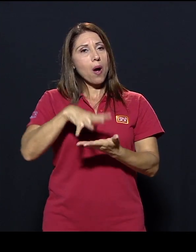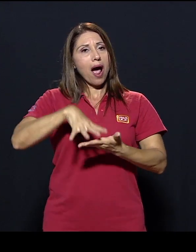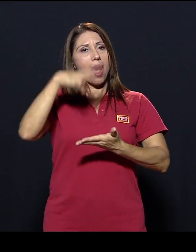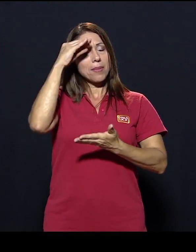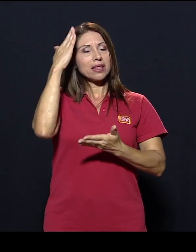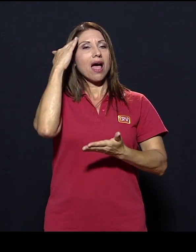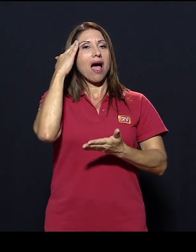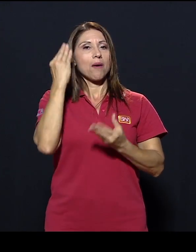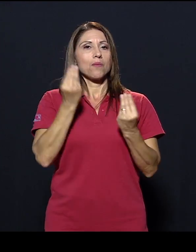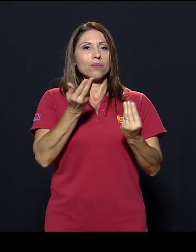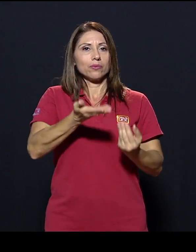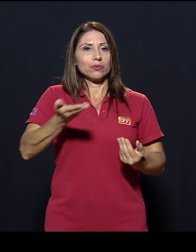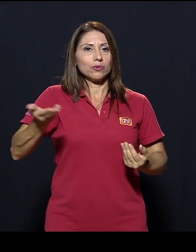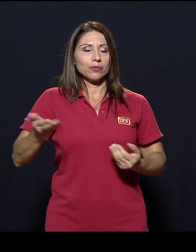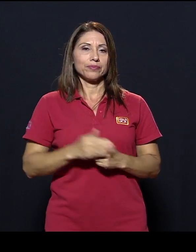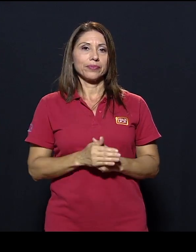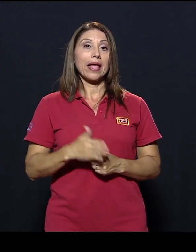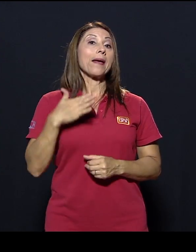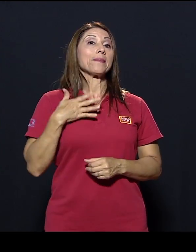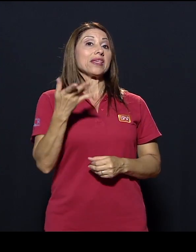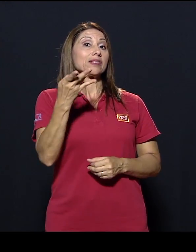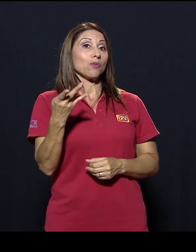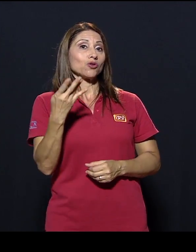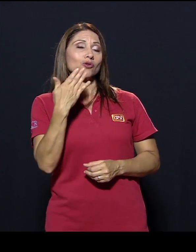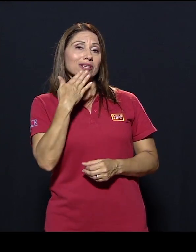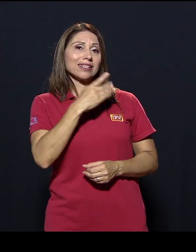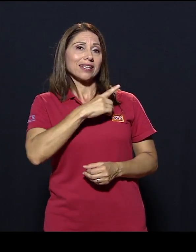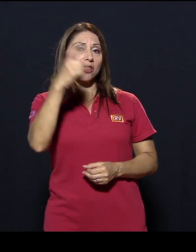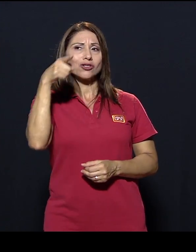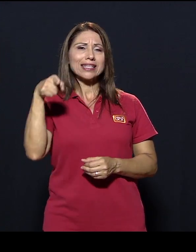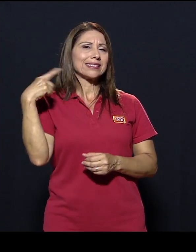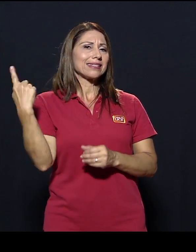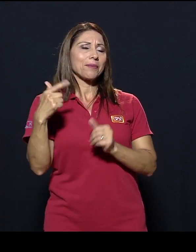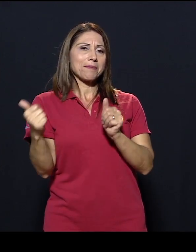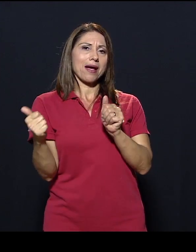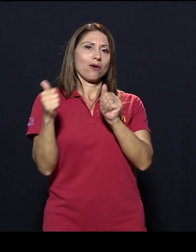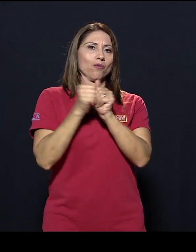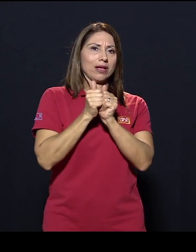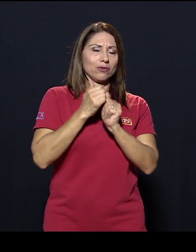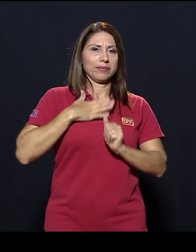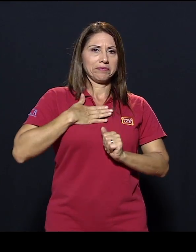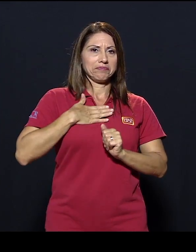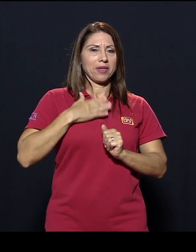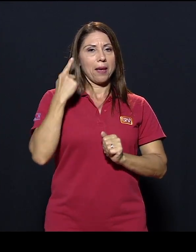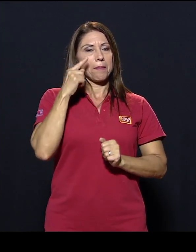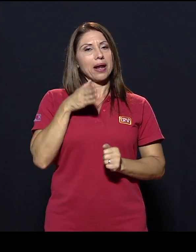aprendiendo a identificar muchas cosas. Mi esposo, gracias a Dios, él siempre me